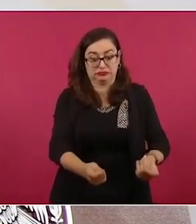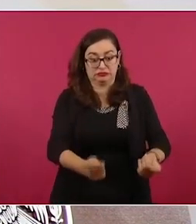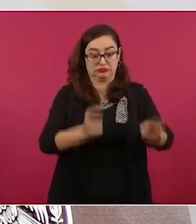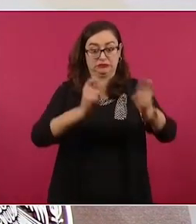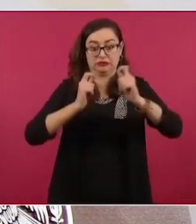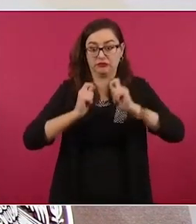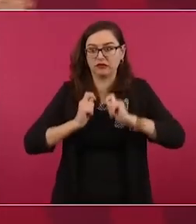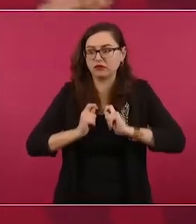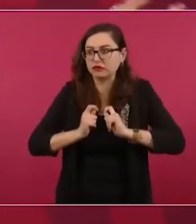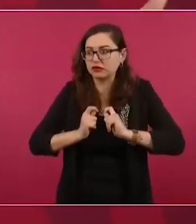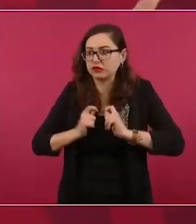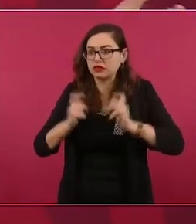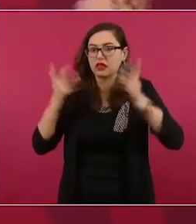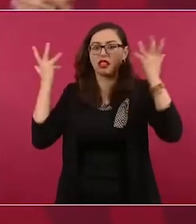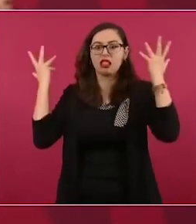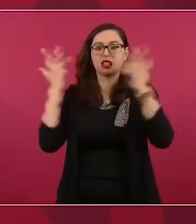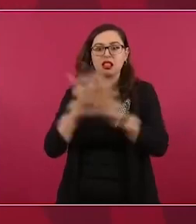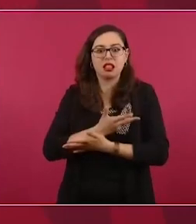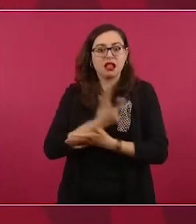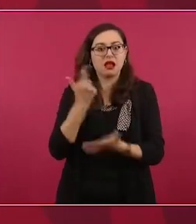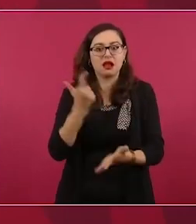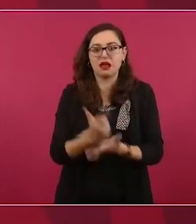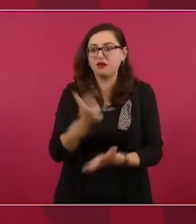gravedad de que no se tenía con quién.